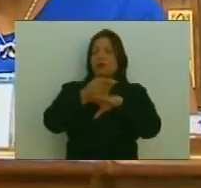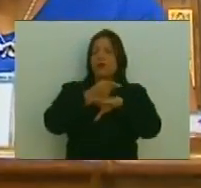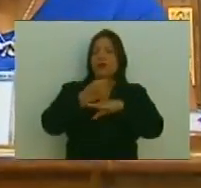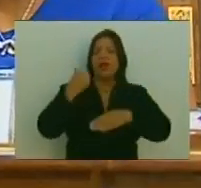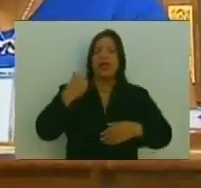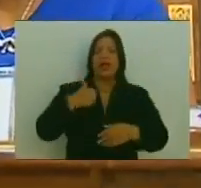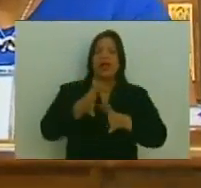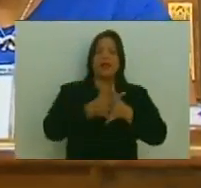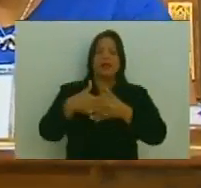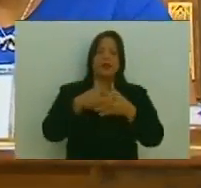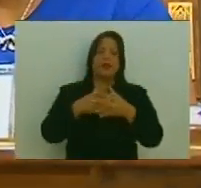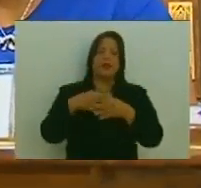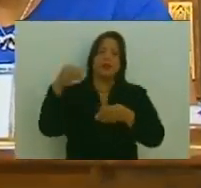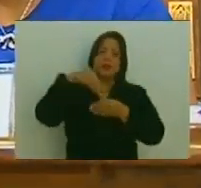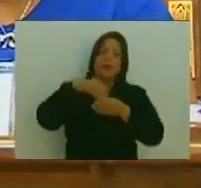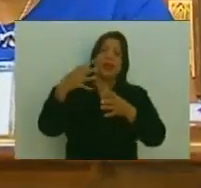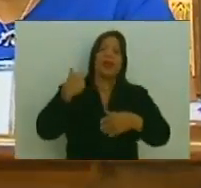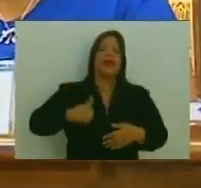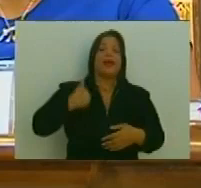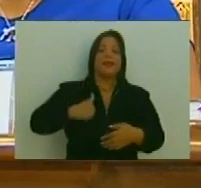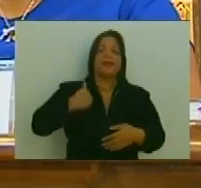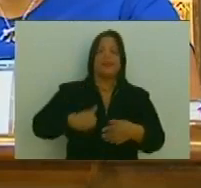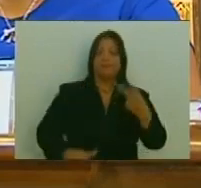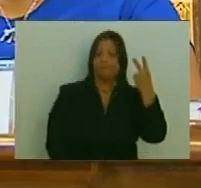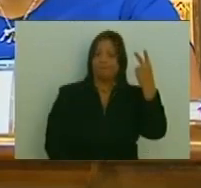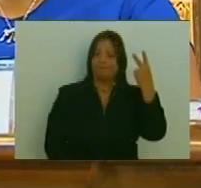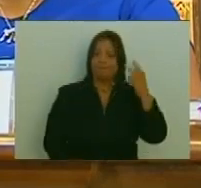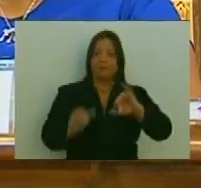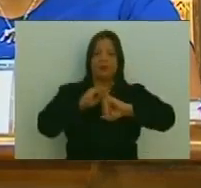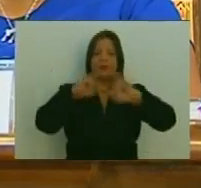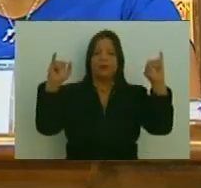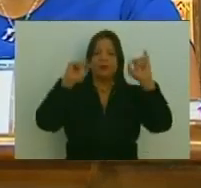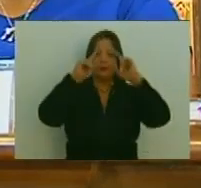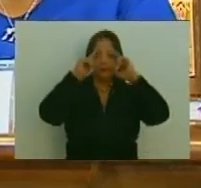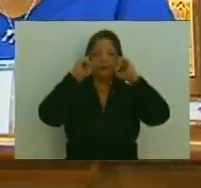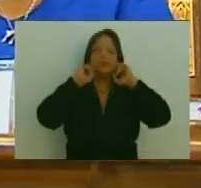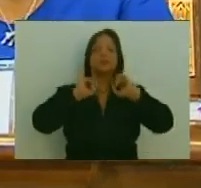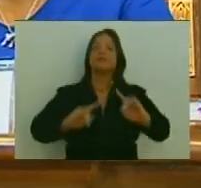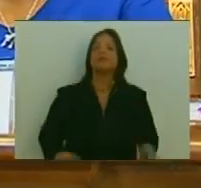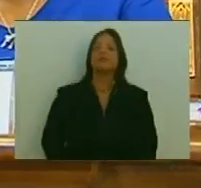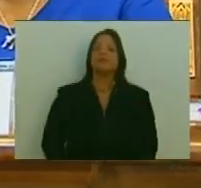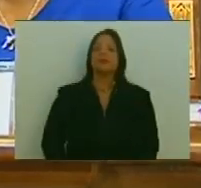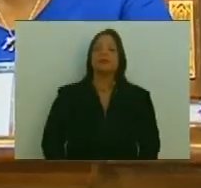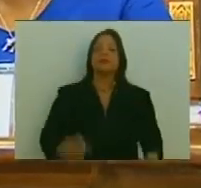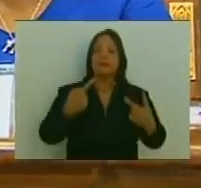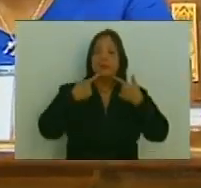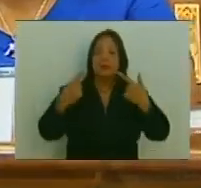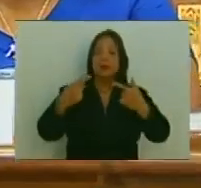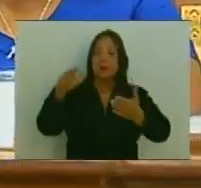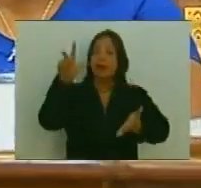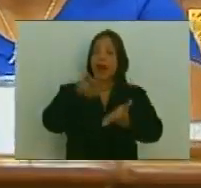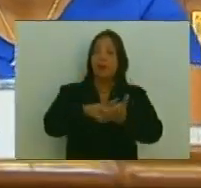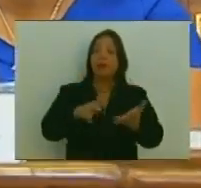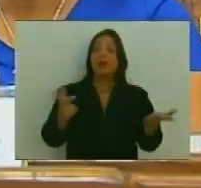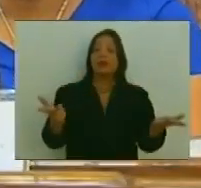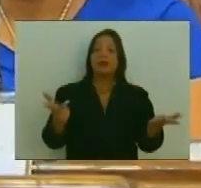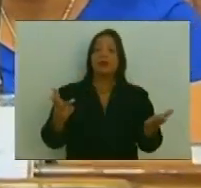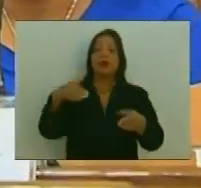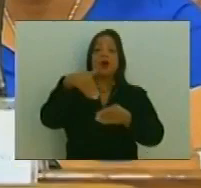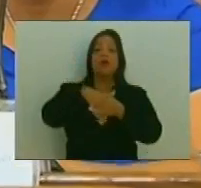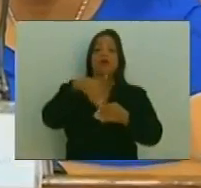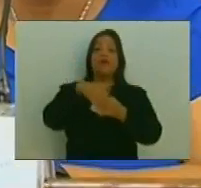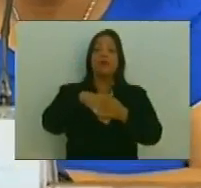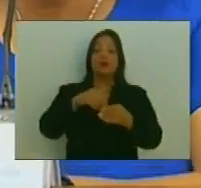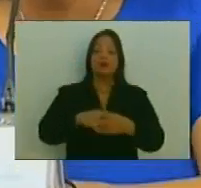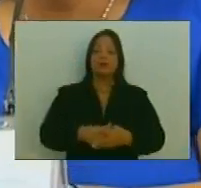Estados Unidos de América y de Canadá. Es todo, presidenta. en consideración para su aprobación el